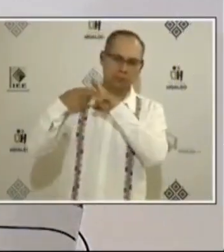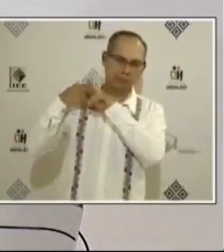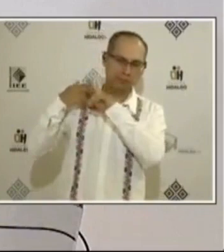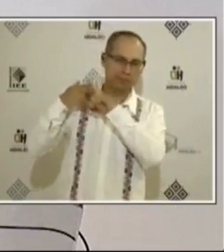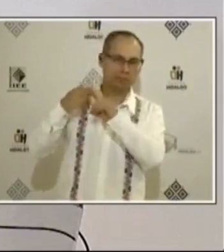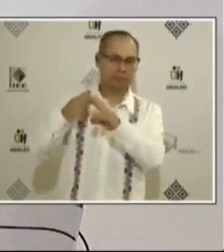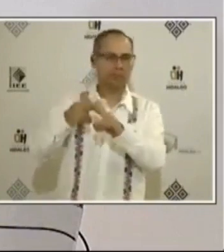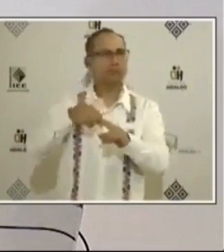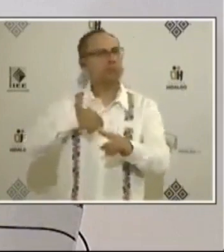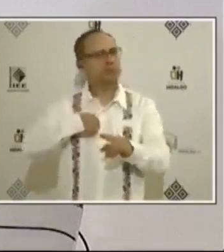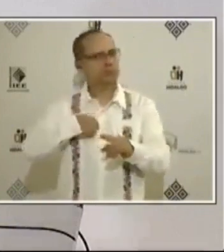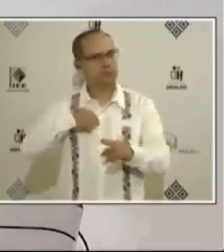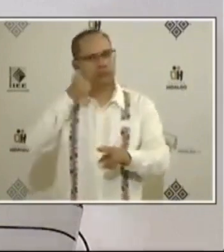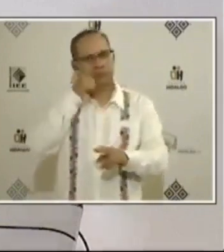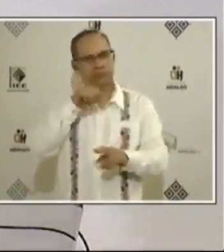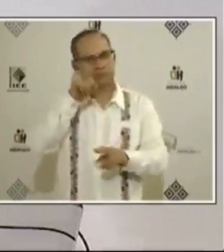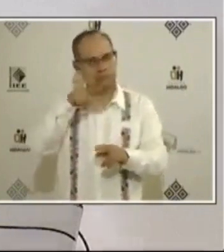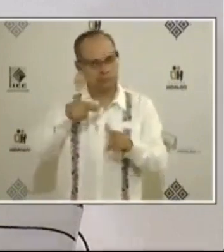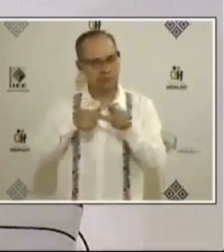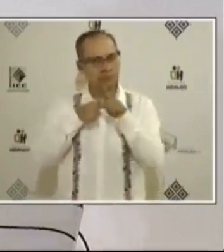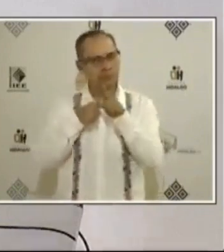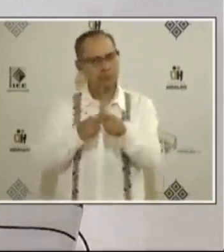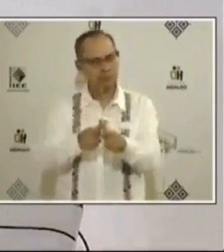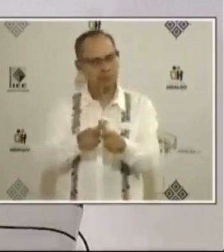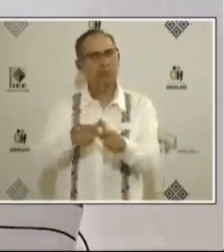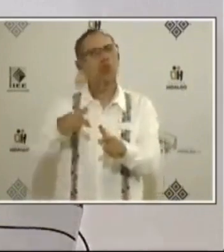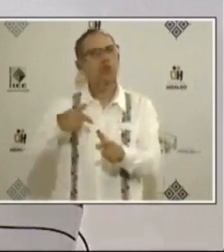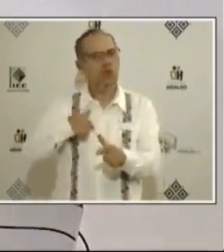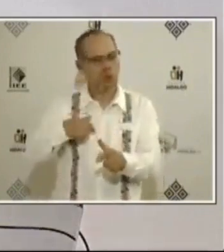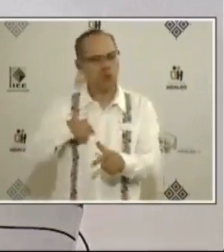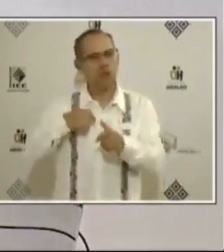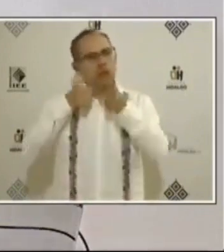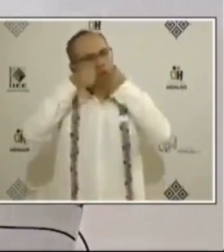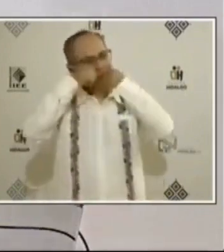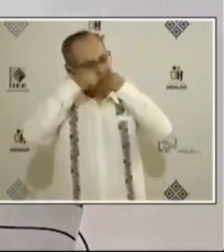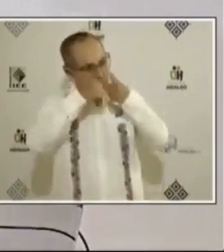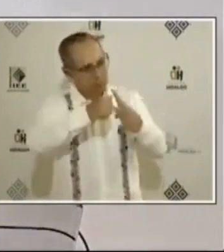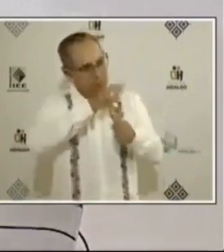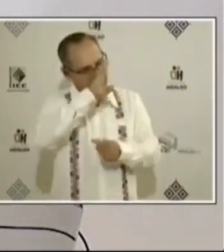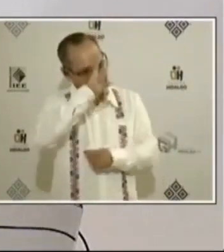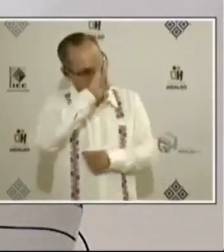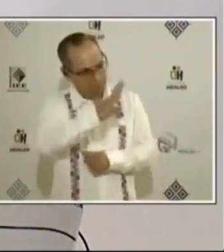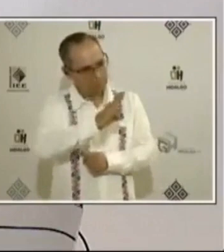como gobernador, escuchando, mirándolos de frente, atendiéndolos,